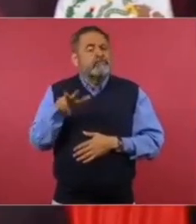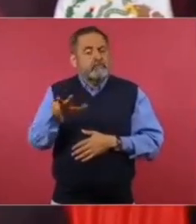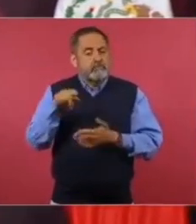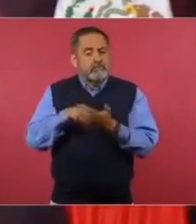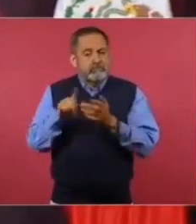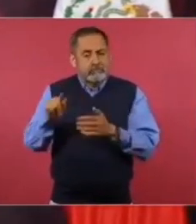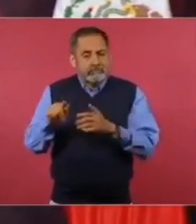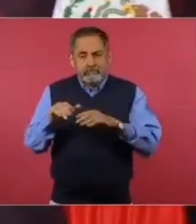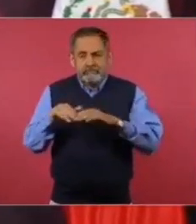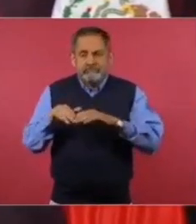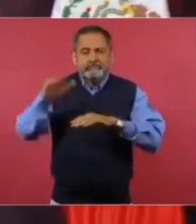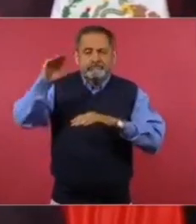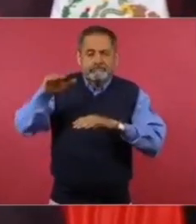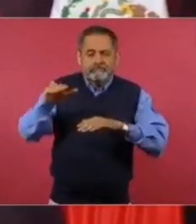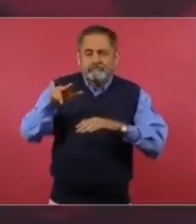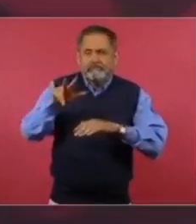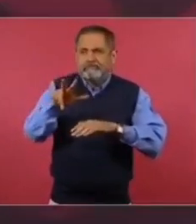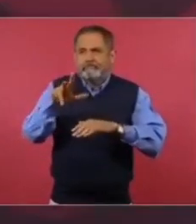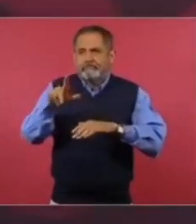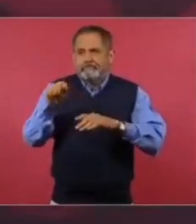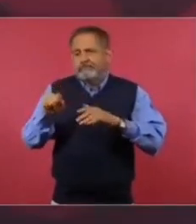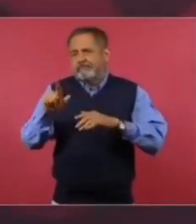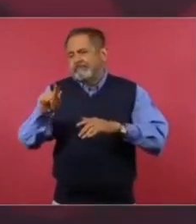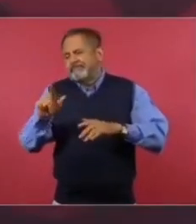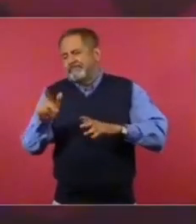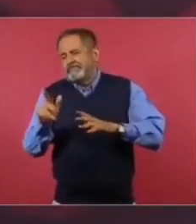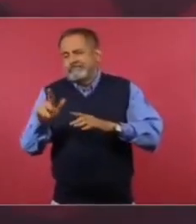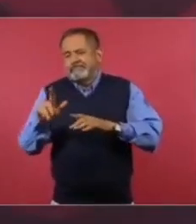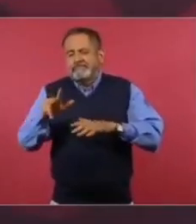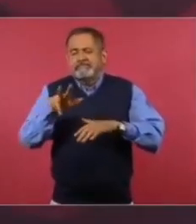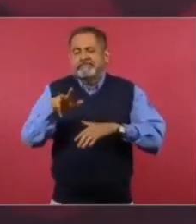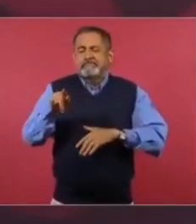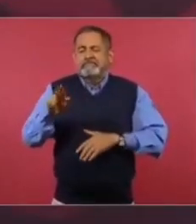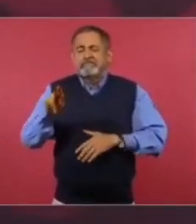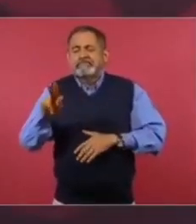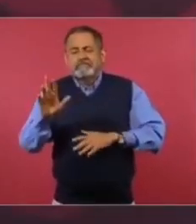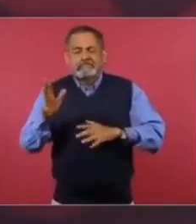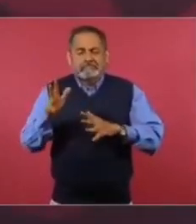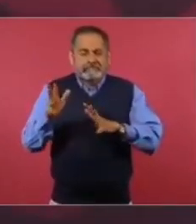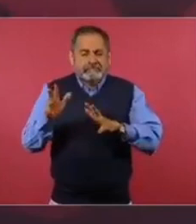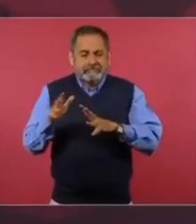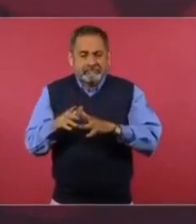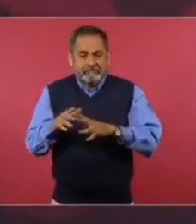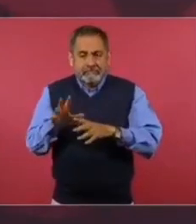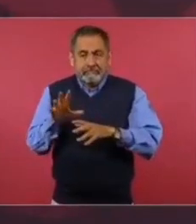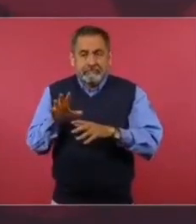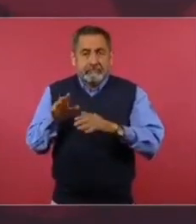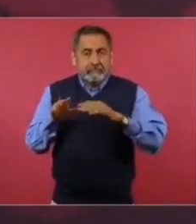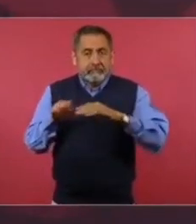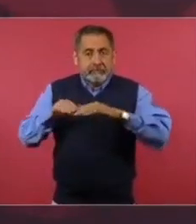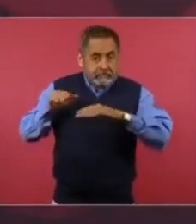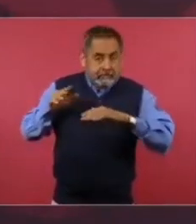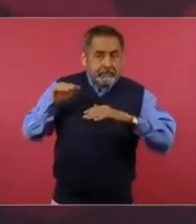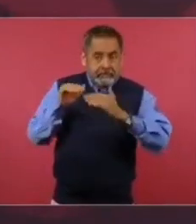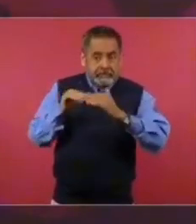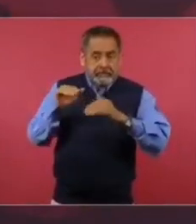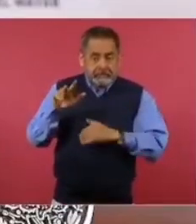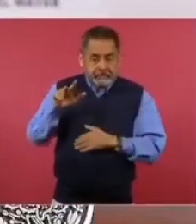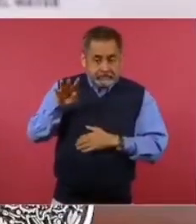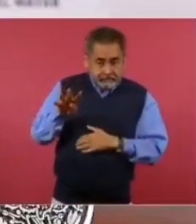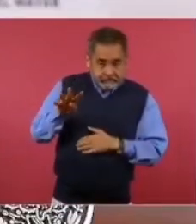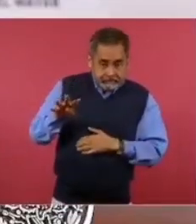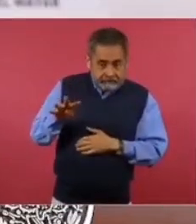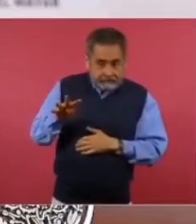pues no pasó de ahí, 18.70, 18.80, no llegó a 19 y